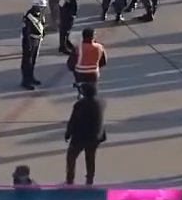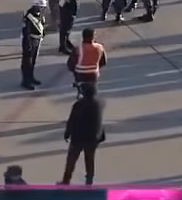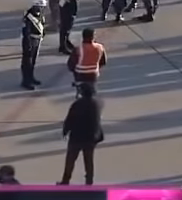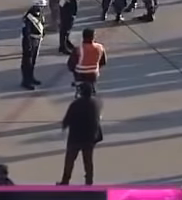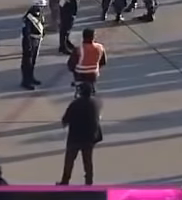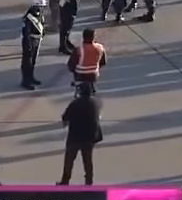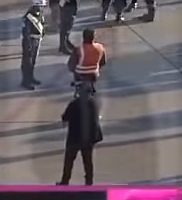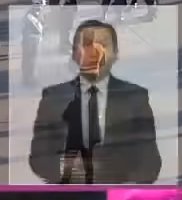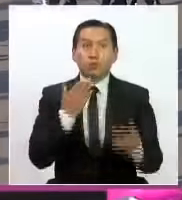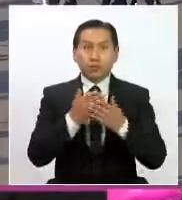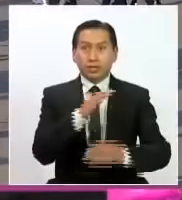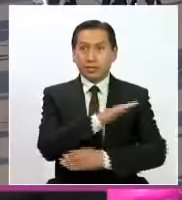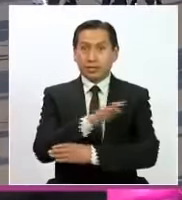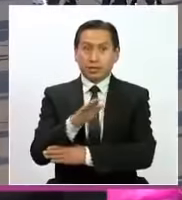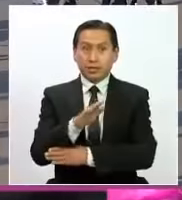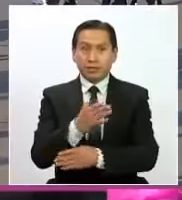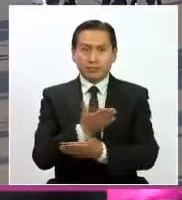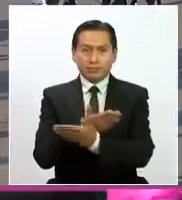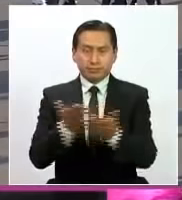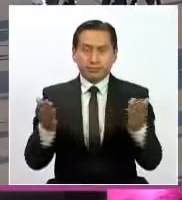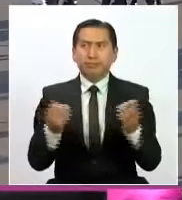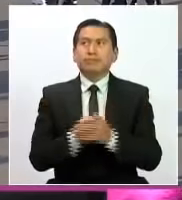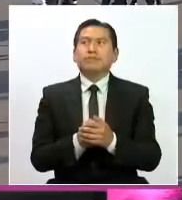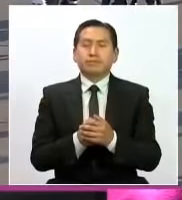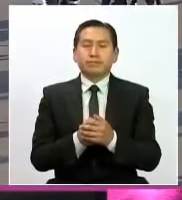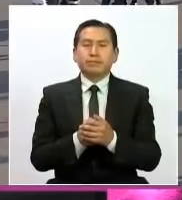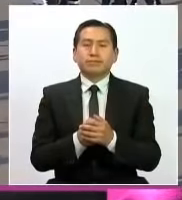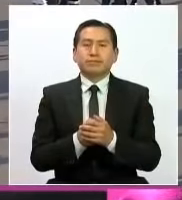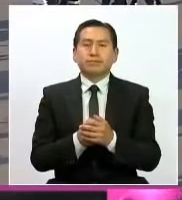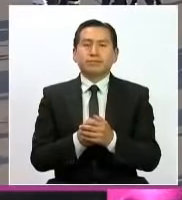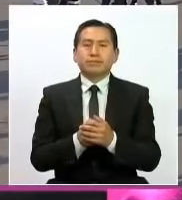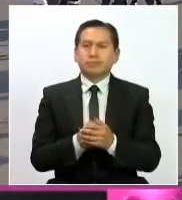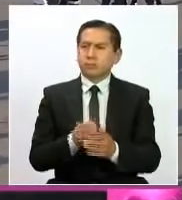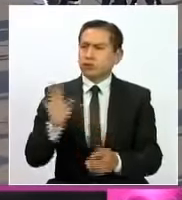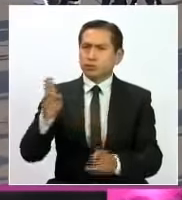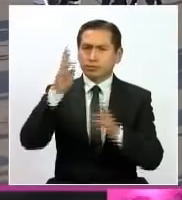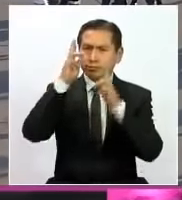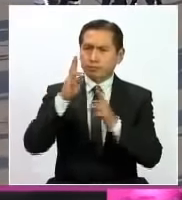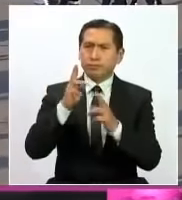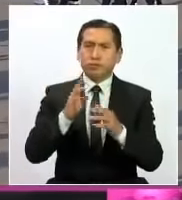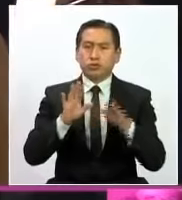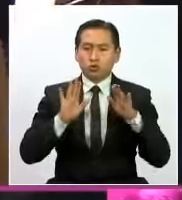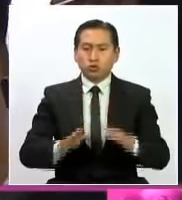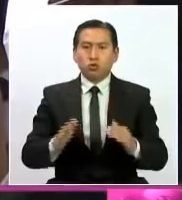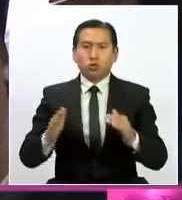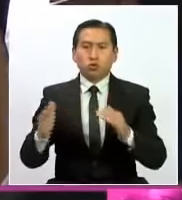Muy buenas tardes, Su Majestad. En nombre de la ciudad del Alto,